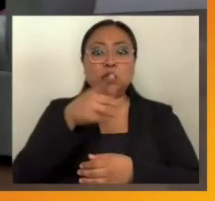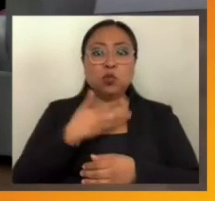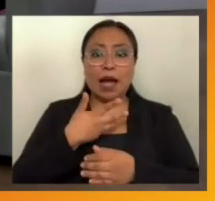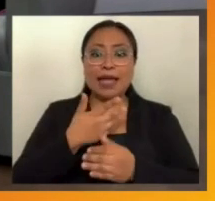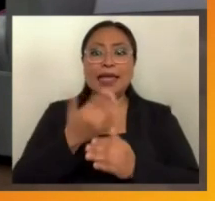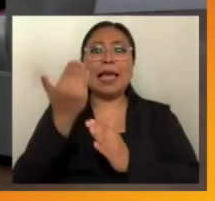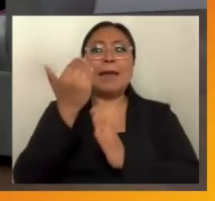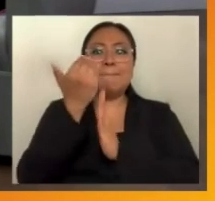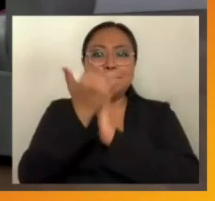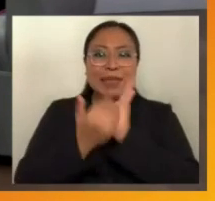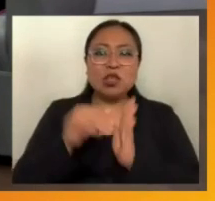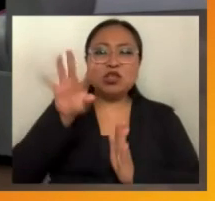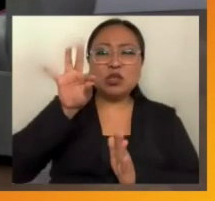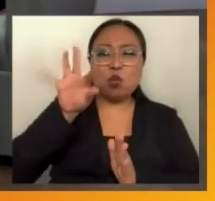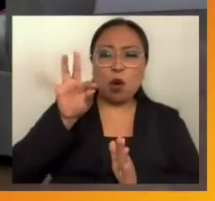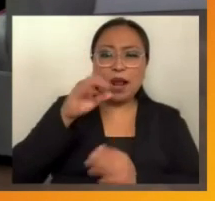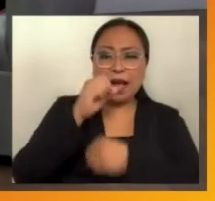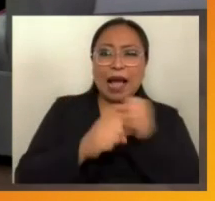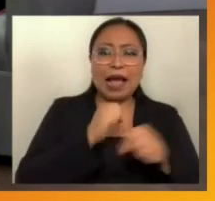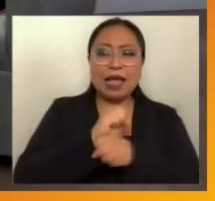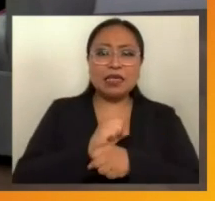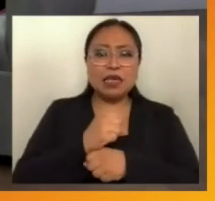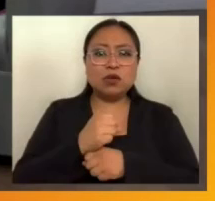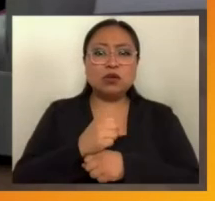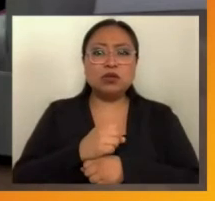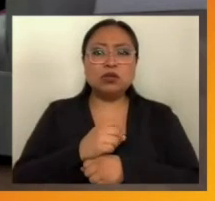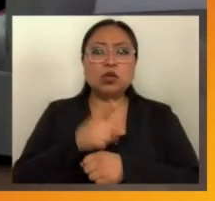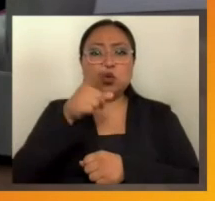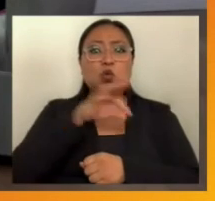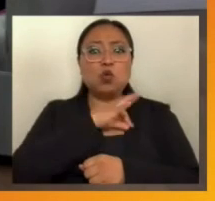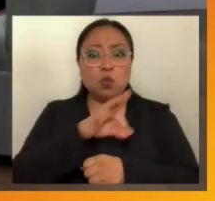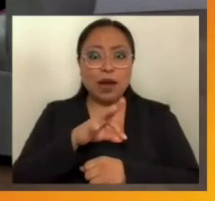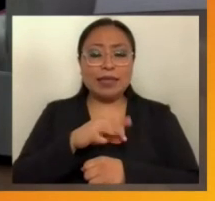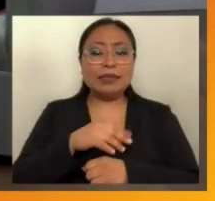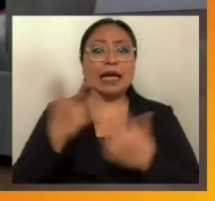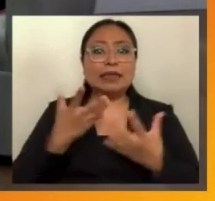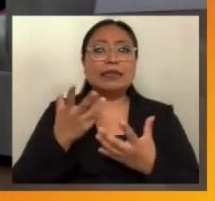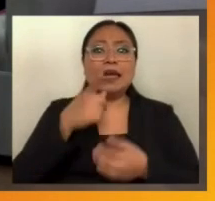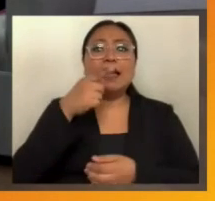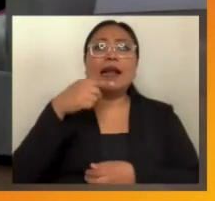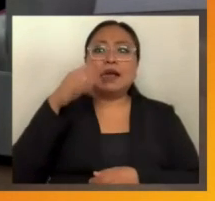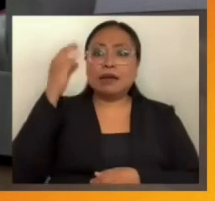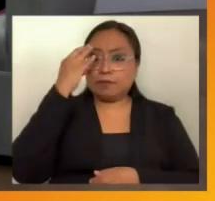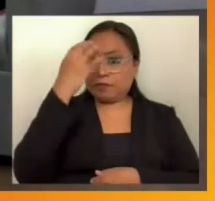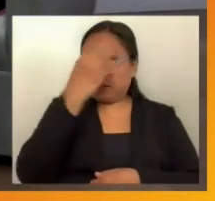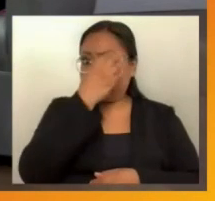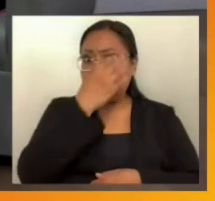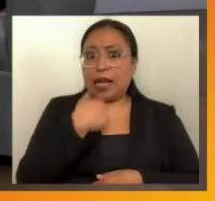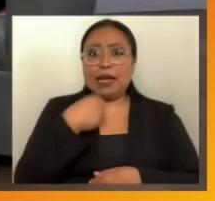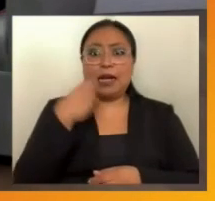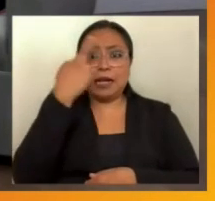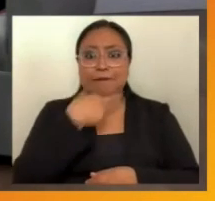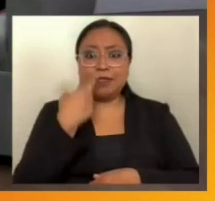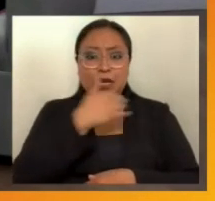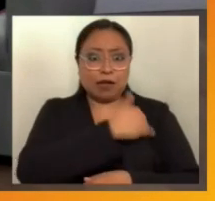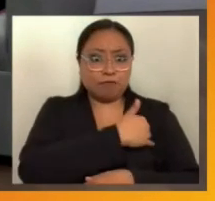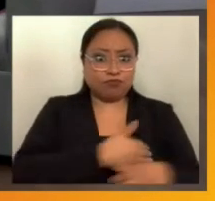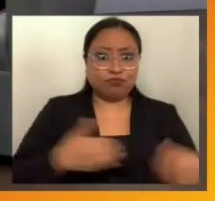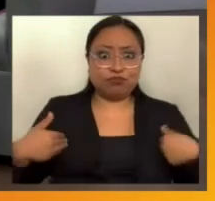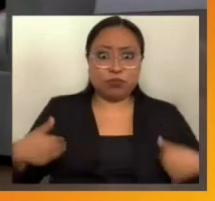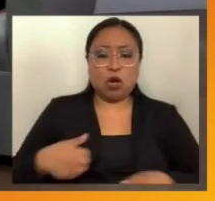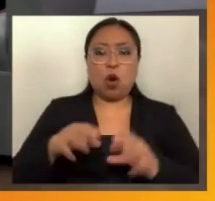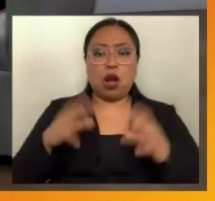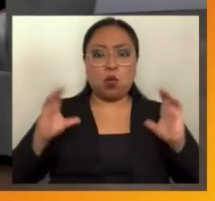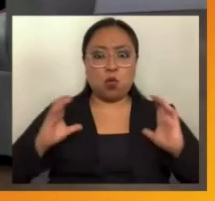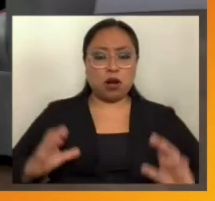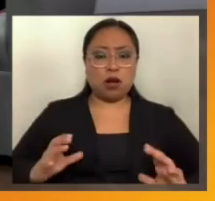años, ¿cómo se dice? Se me fue el... autoexploración. Se autoexploren y si son mayores de 40, que se hagan la mastografía anual.